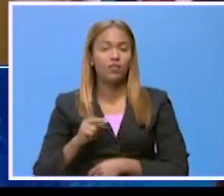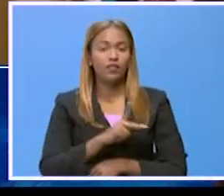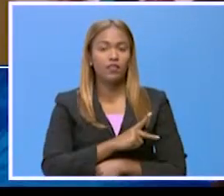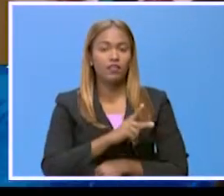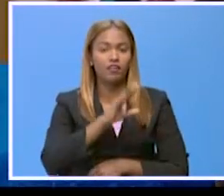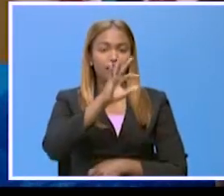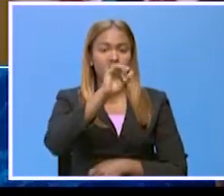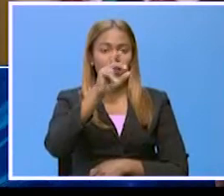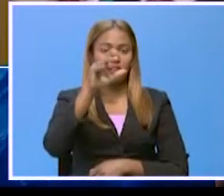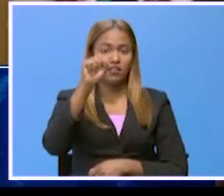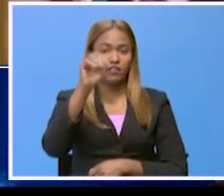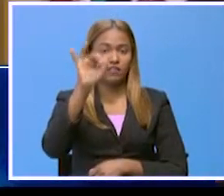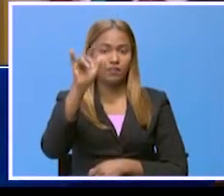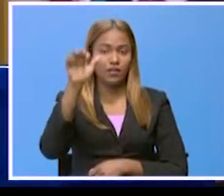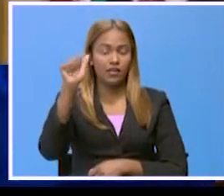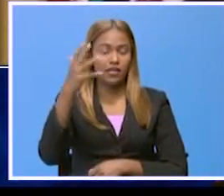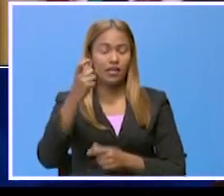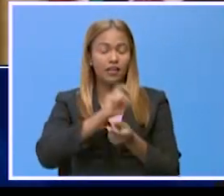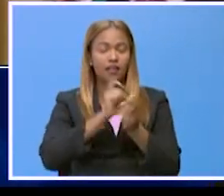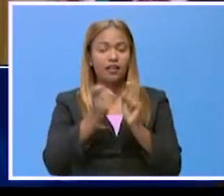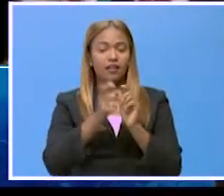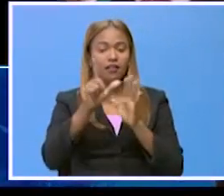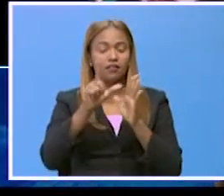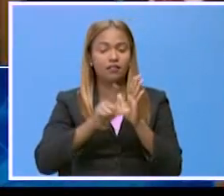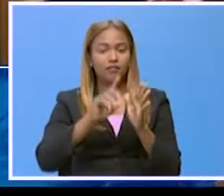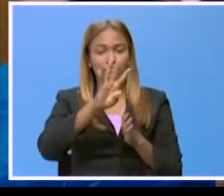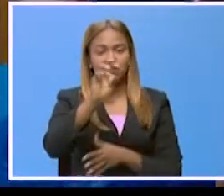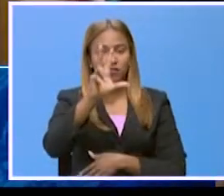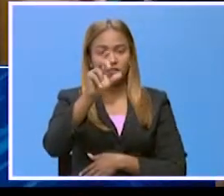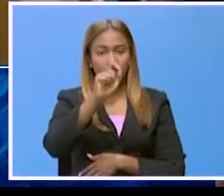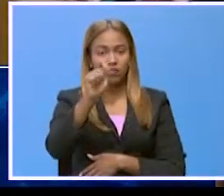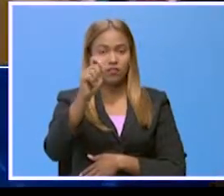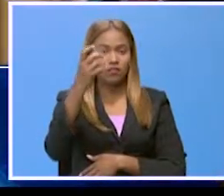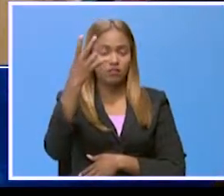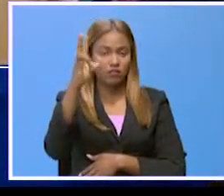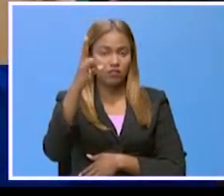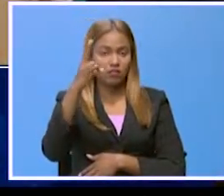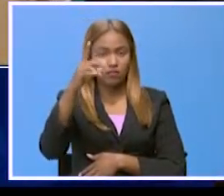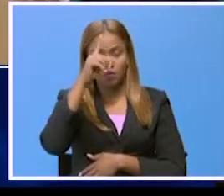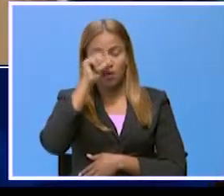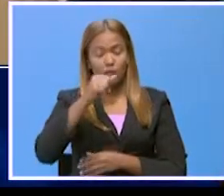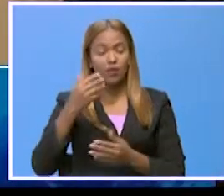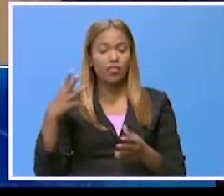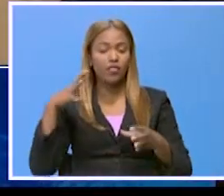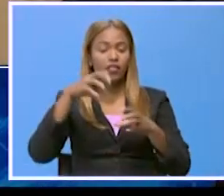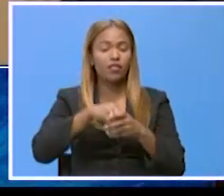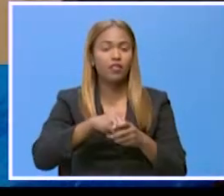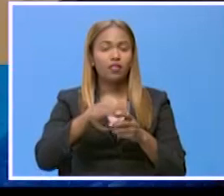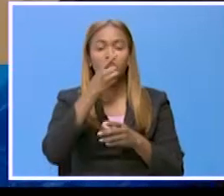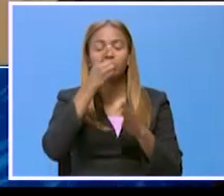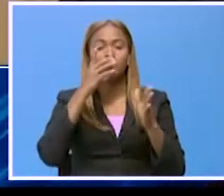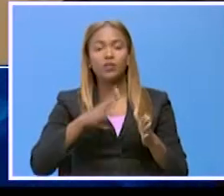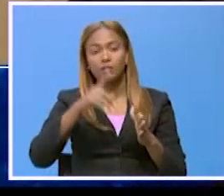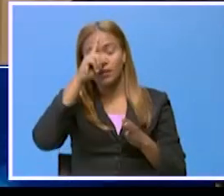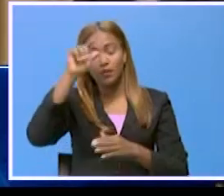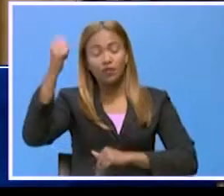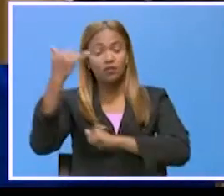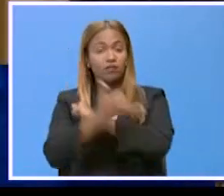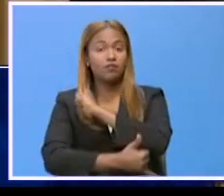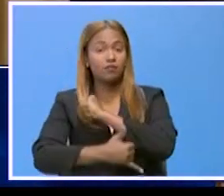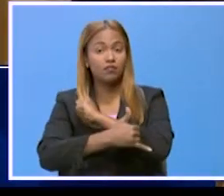que busca modificar el decreto 438 17 para que sean excluidos los dominicanos en el exterior